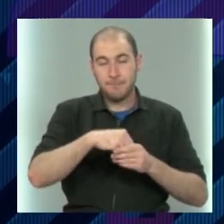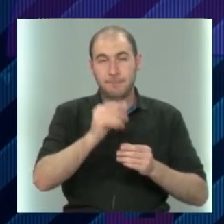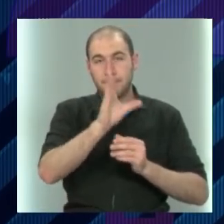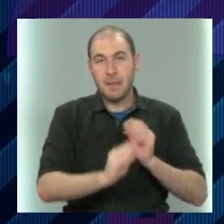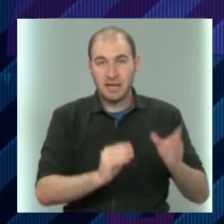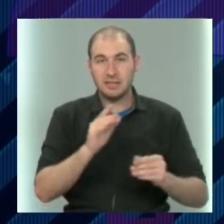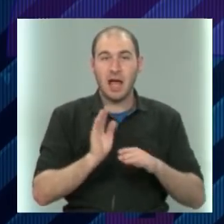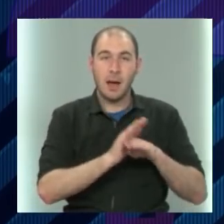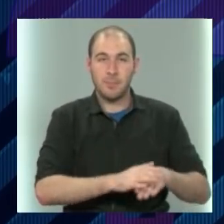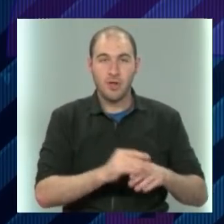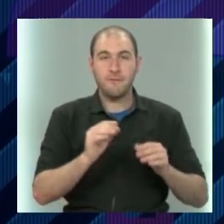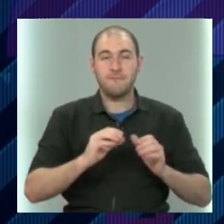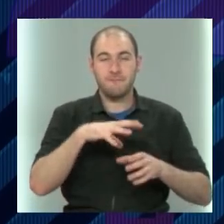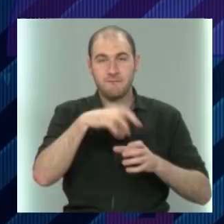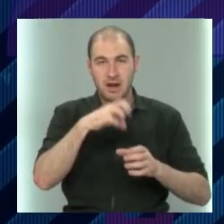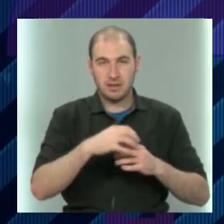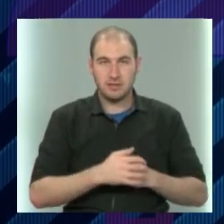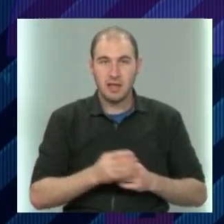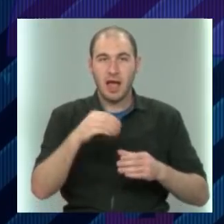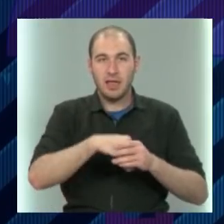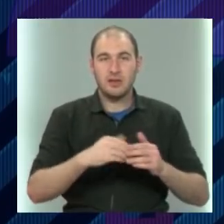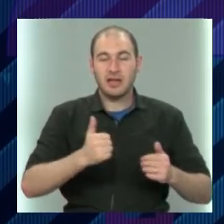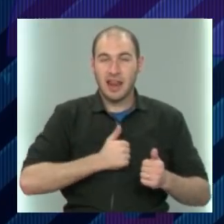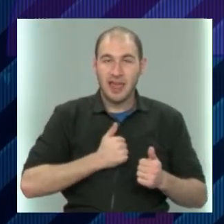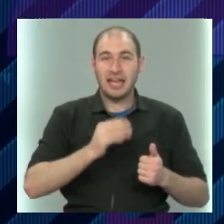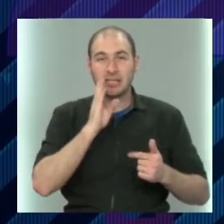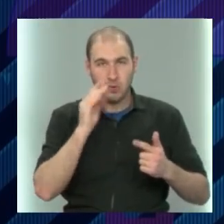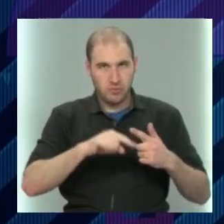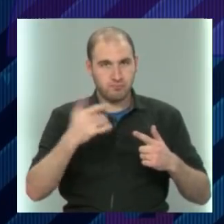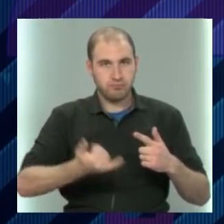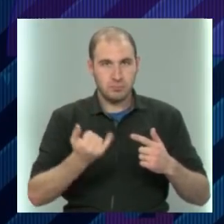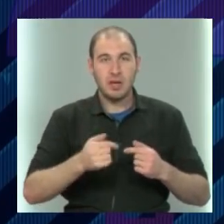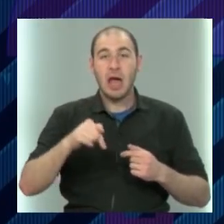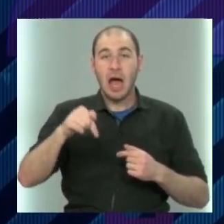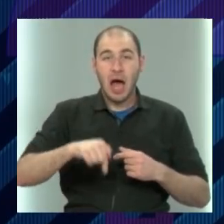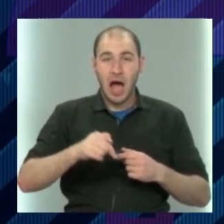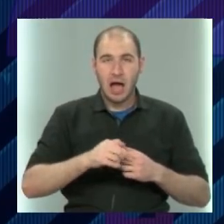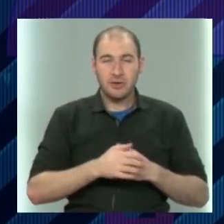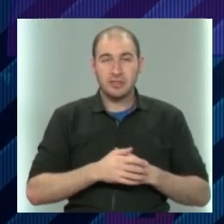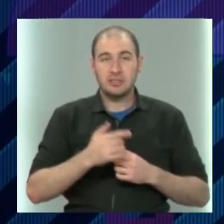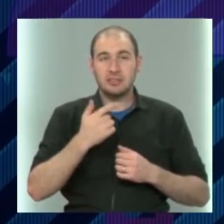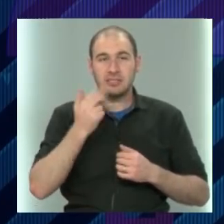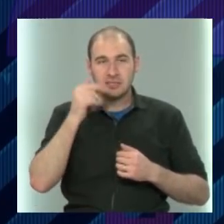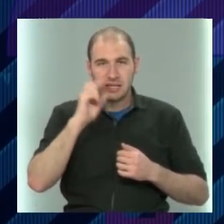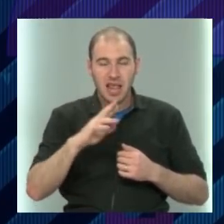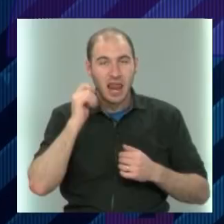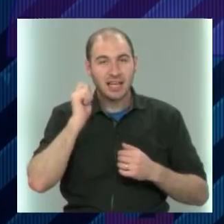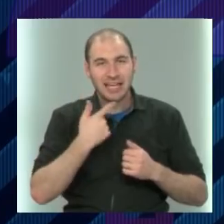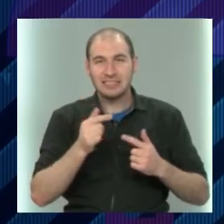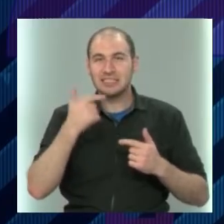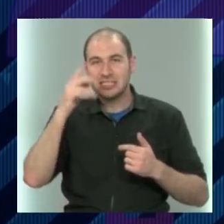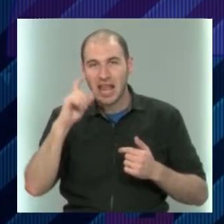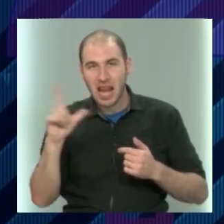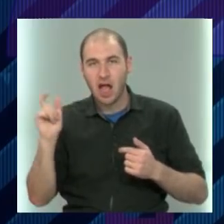apoyan a la técnica del fracking, que se encuentran entre ellos Canadá y Estados Unidos, quienes actualmente producen shale gas y shale oil.